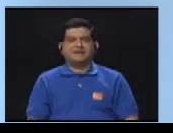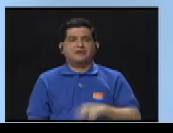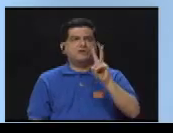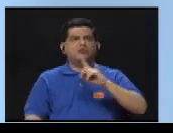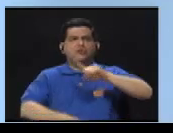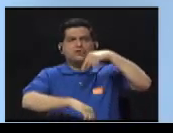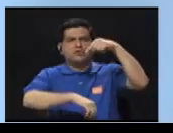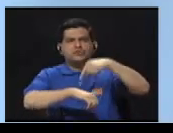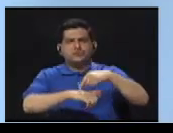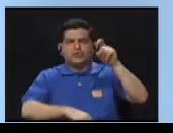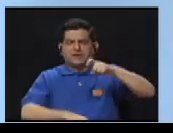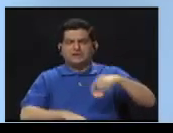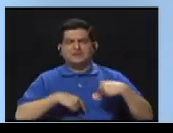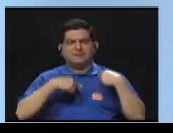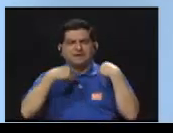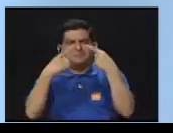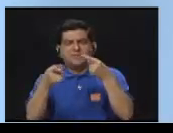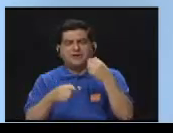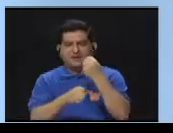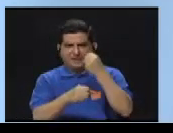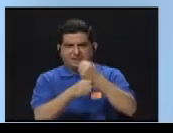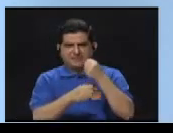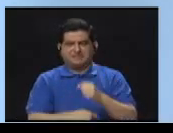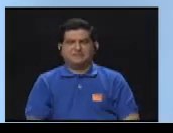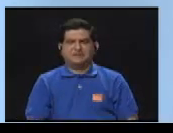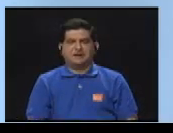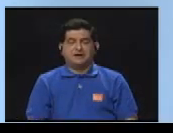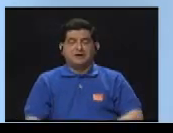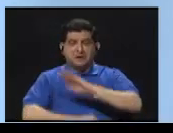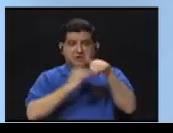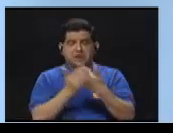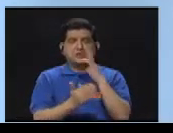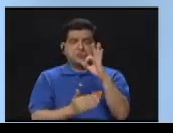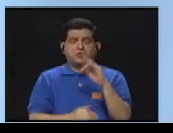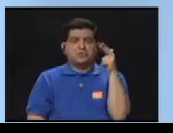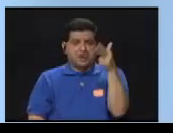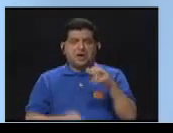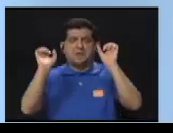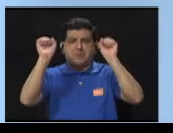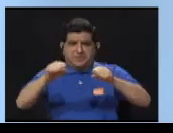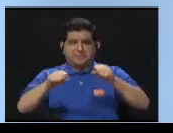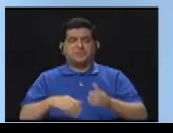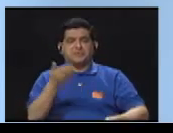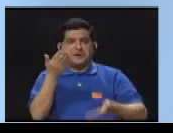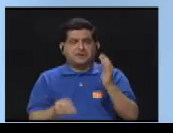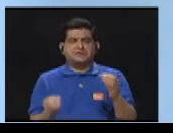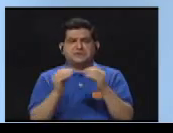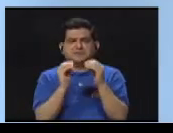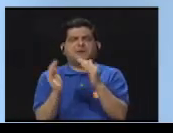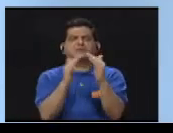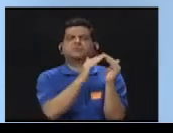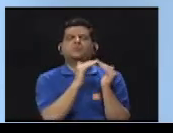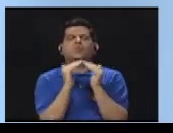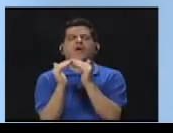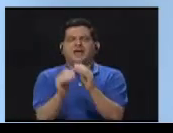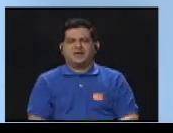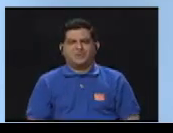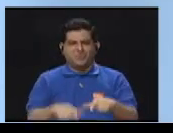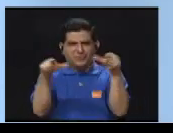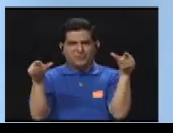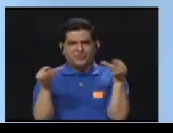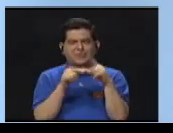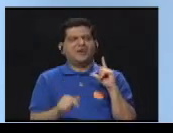viaje cada uno para llegar a la obra. Y ahí, digamos, es como que está todo bien. Usted puede poner la cámara donde quiera porque era más pueblito, digamos. Era una